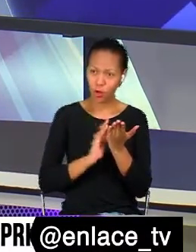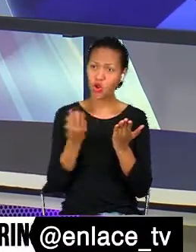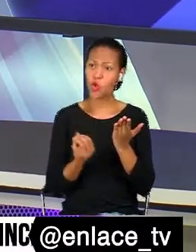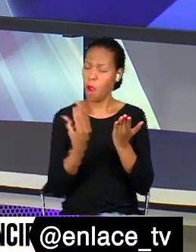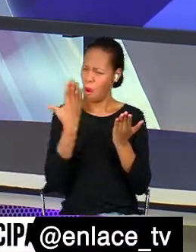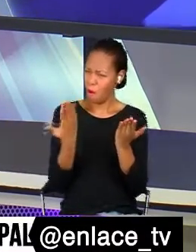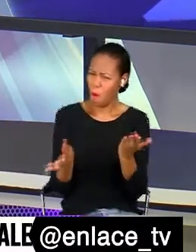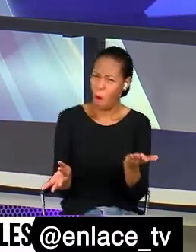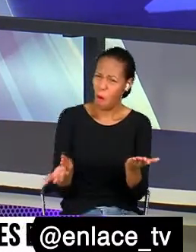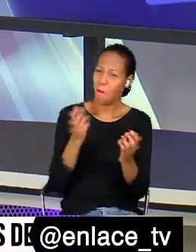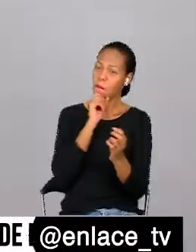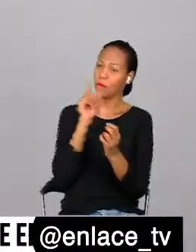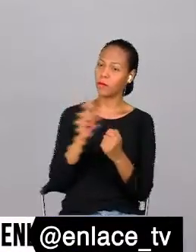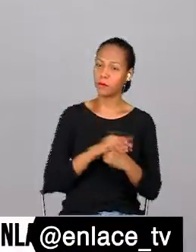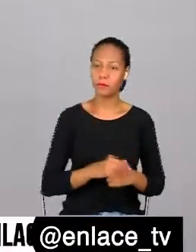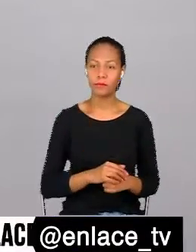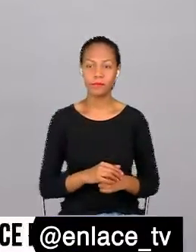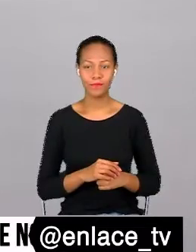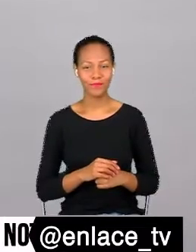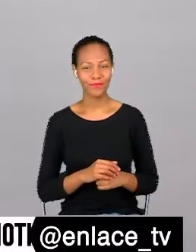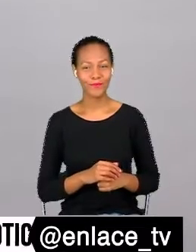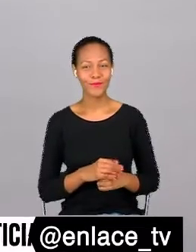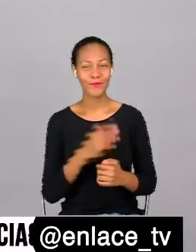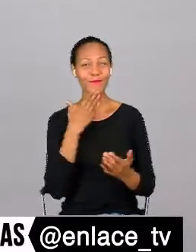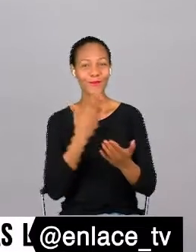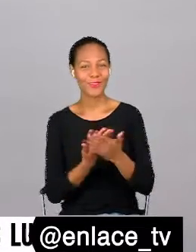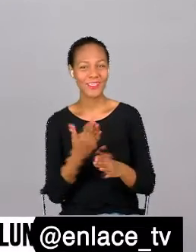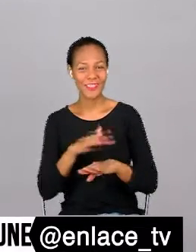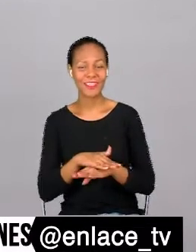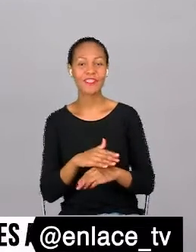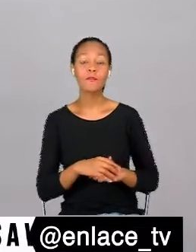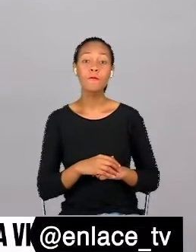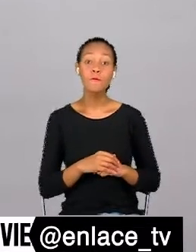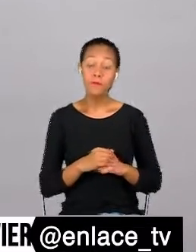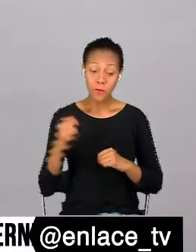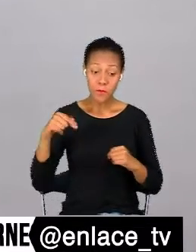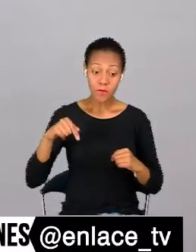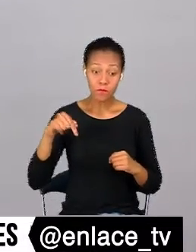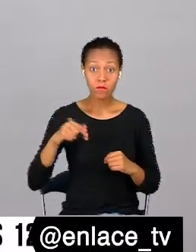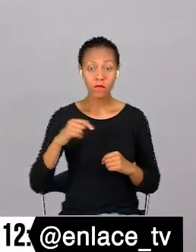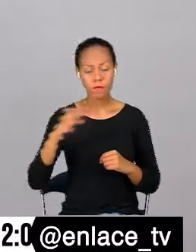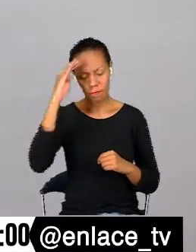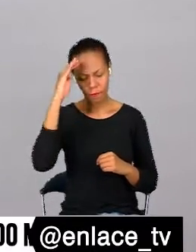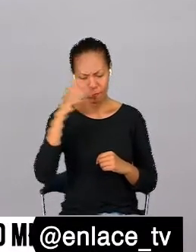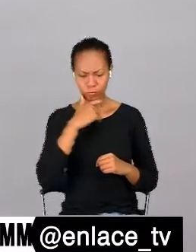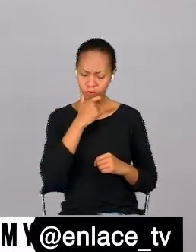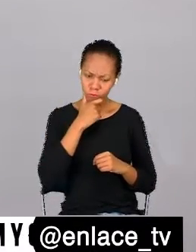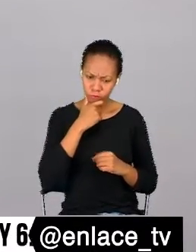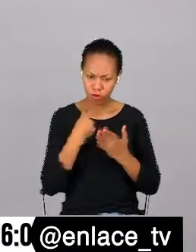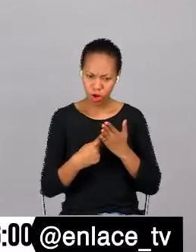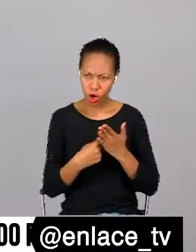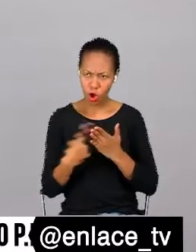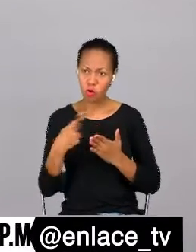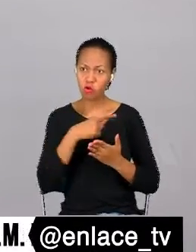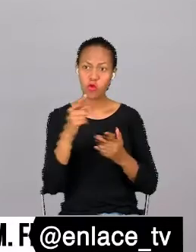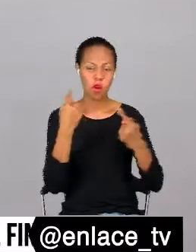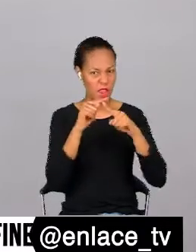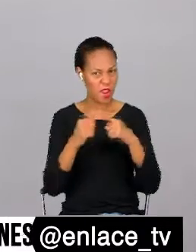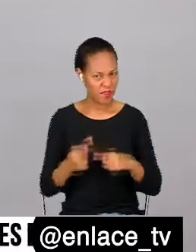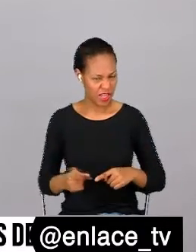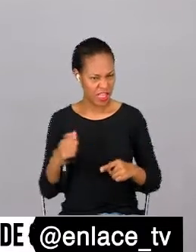de la comunidad. Hola, muy buenas tardes. La Policía Nacional, dentro de sus diferentes programas de participación ciudadana,